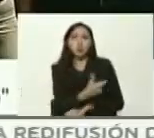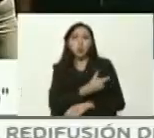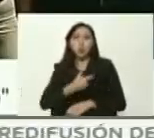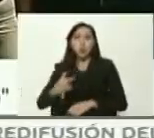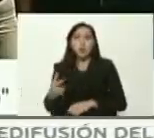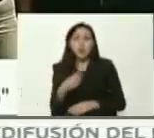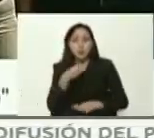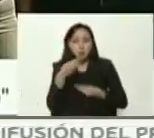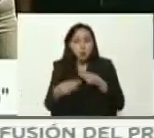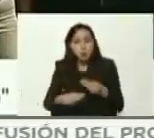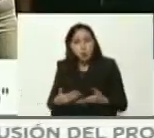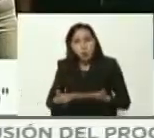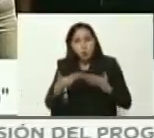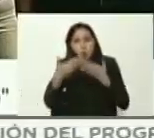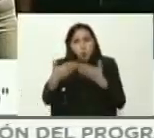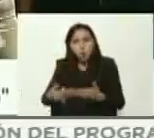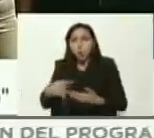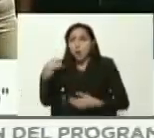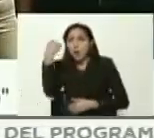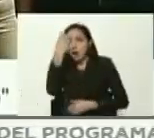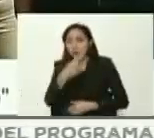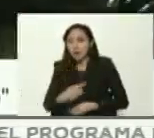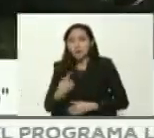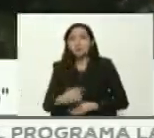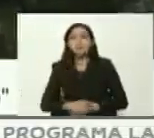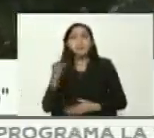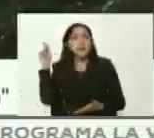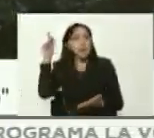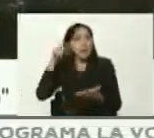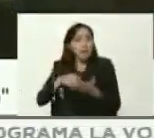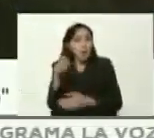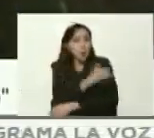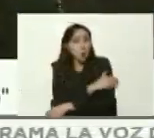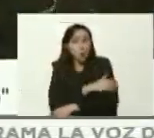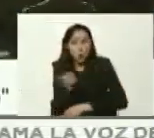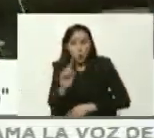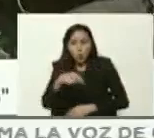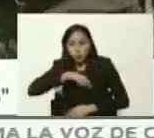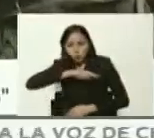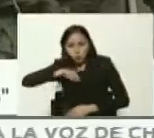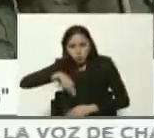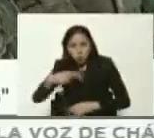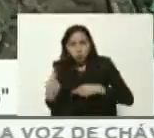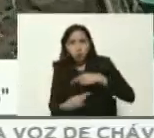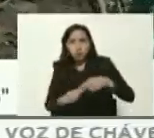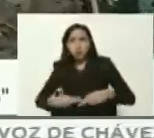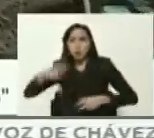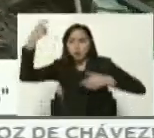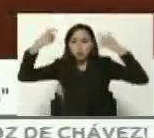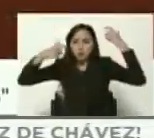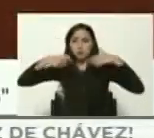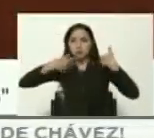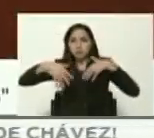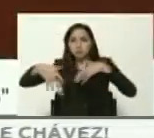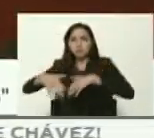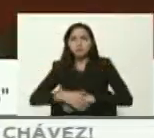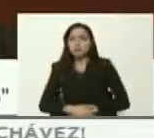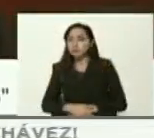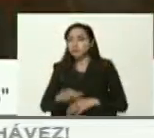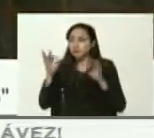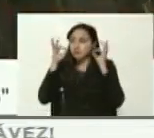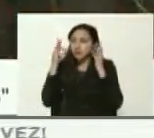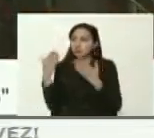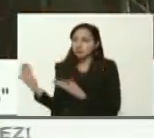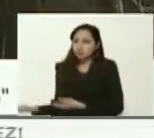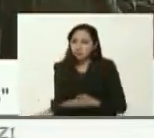aquí estamos dando la cara. Para acá no ha venido nunca un opositor. Para aquí estamos, somos los revolucionarios, los chavistas. Erika, cuéntanos ahí al